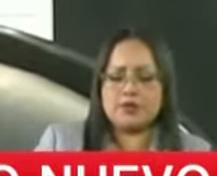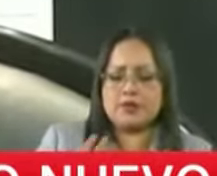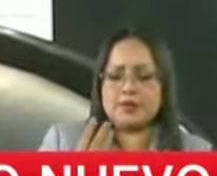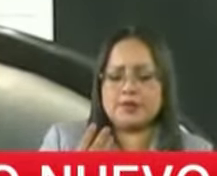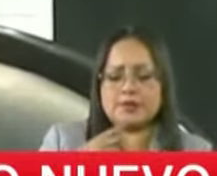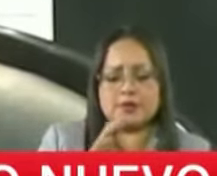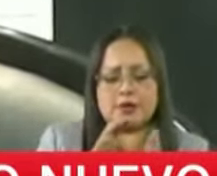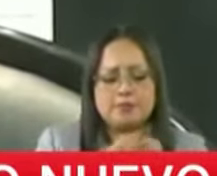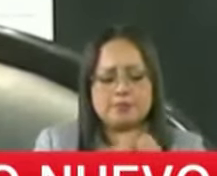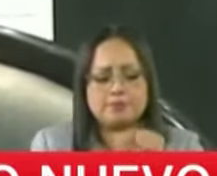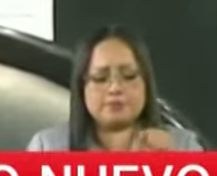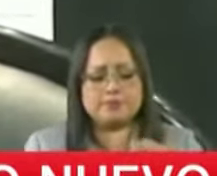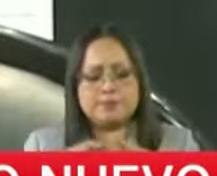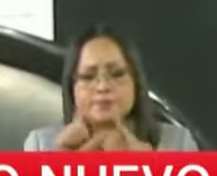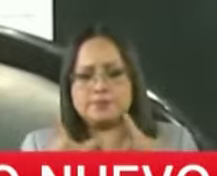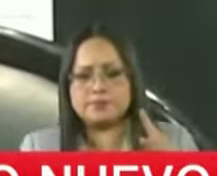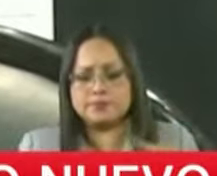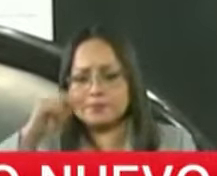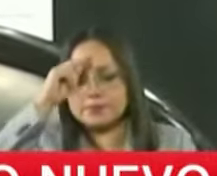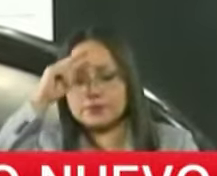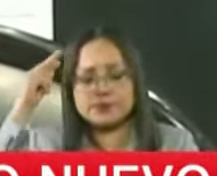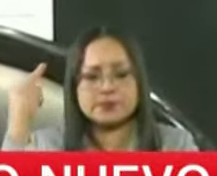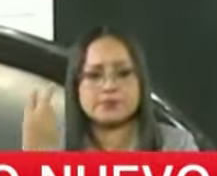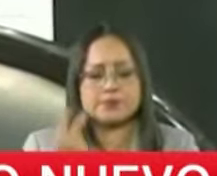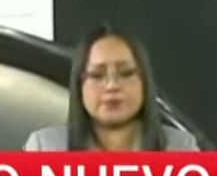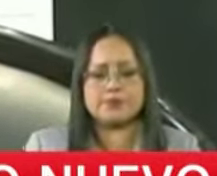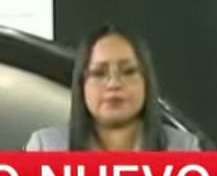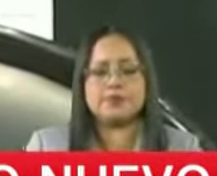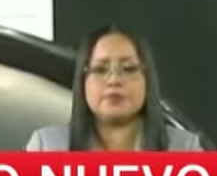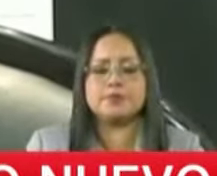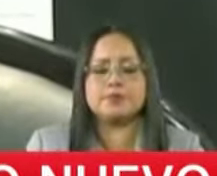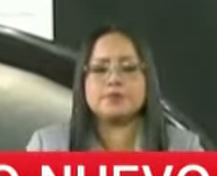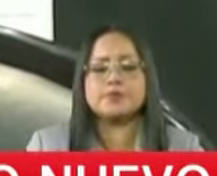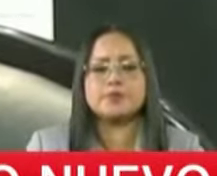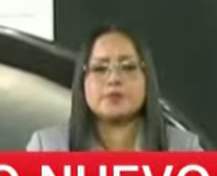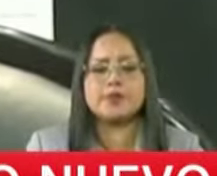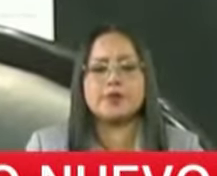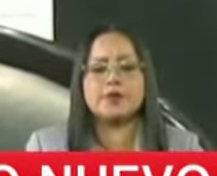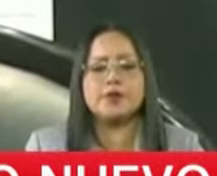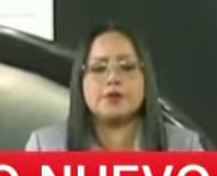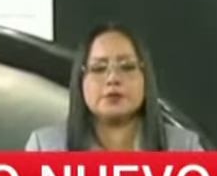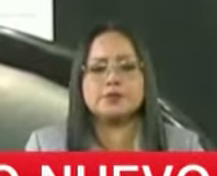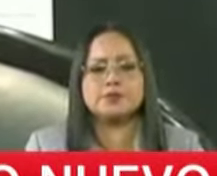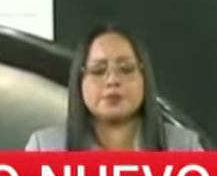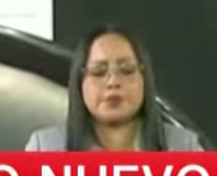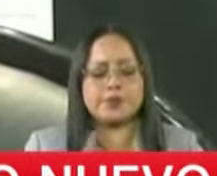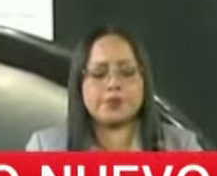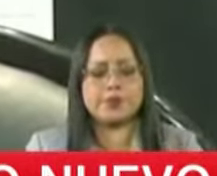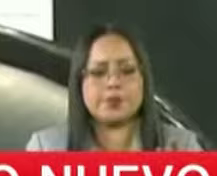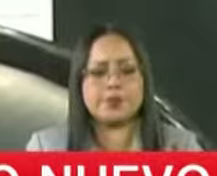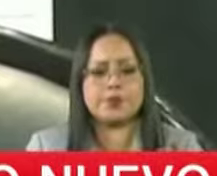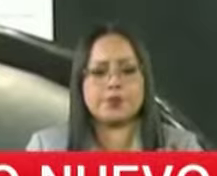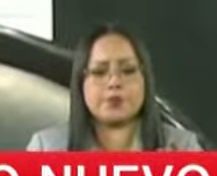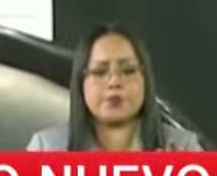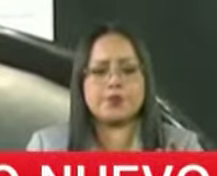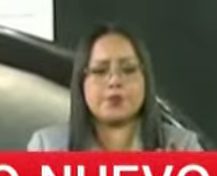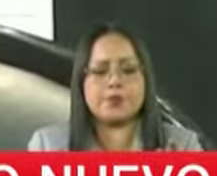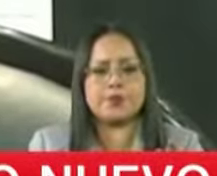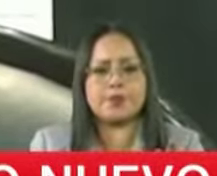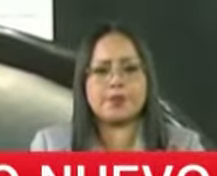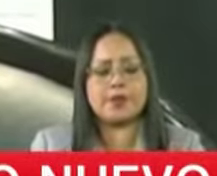la Constitución Política de los Estados Unidos Mexicanos. Cuarto, se